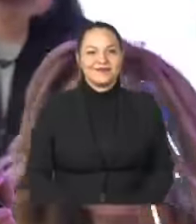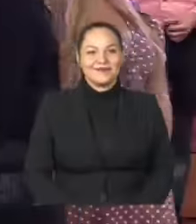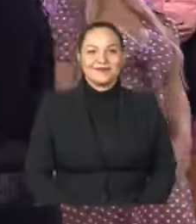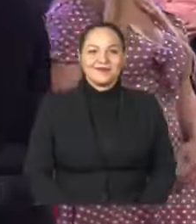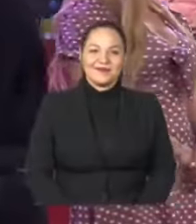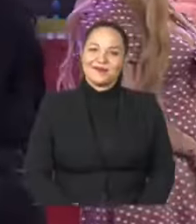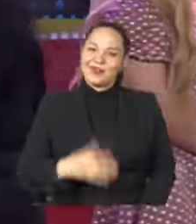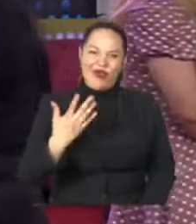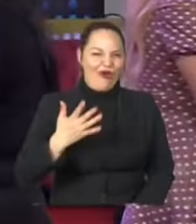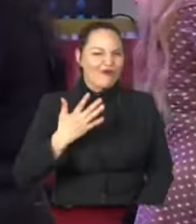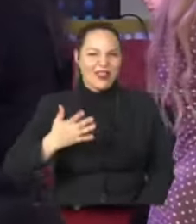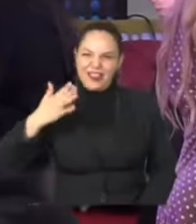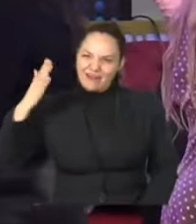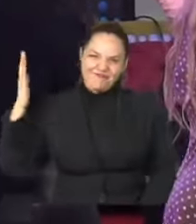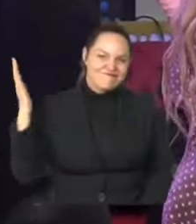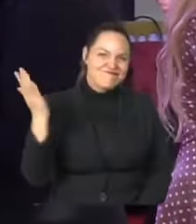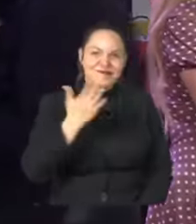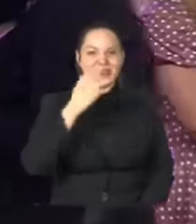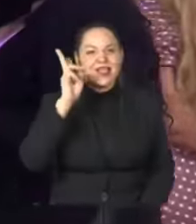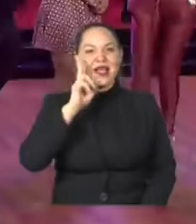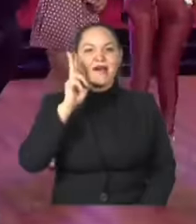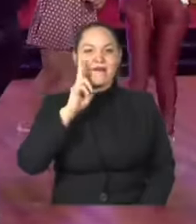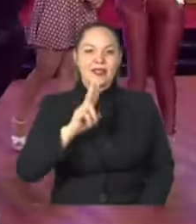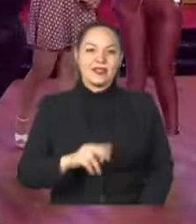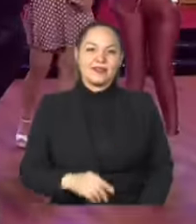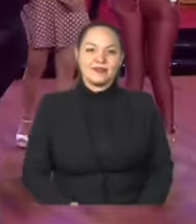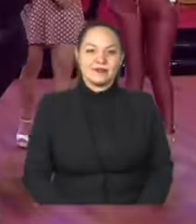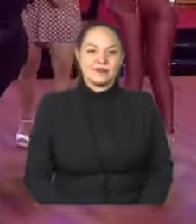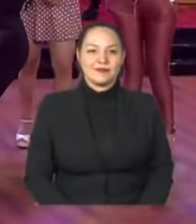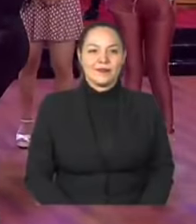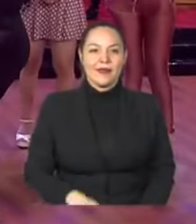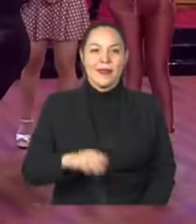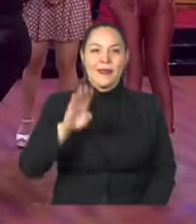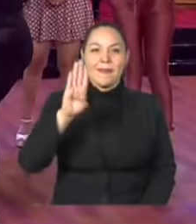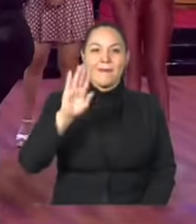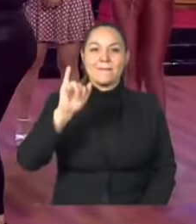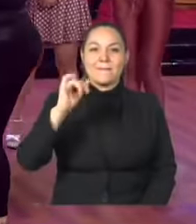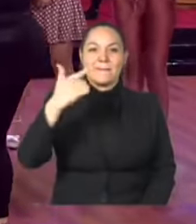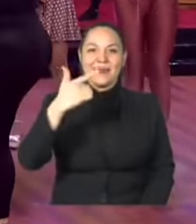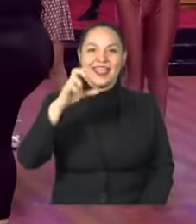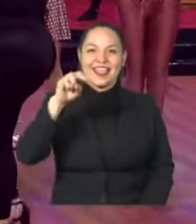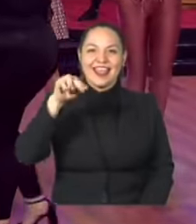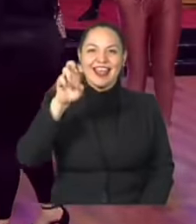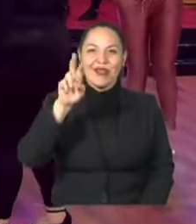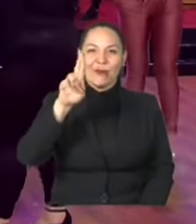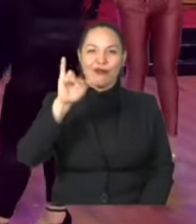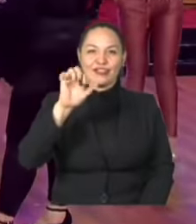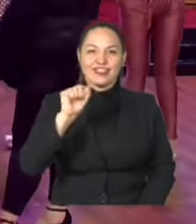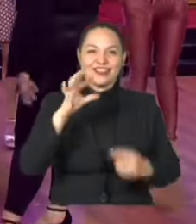Déjate caer. Te voy a desquitar. Mire, neurosis le va a decir cómo. Sí.